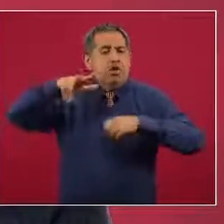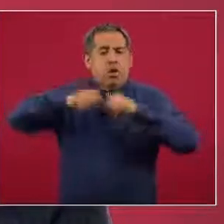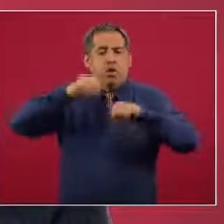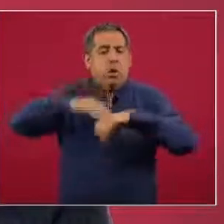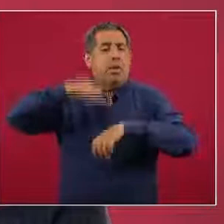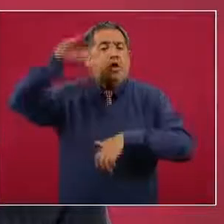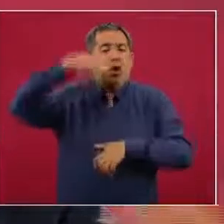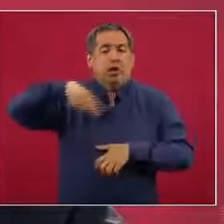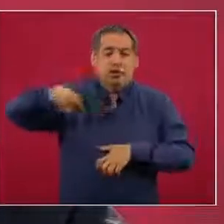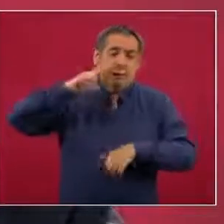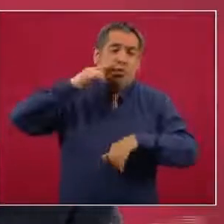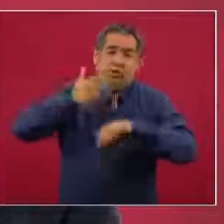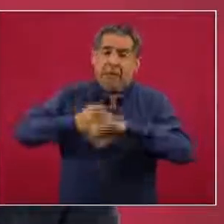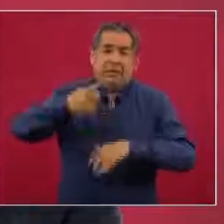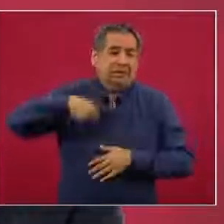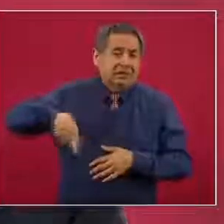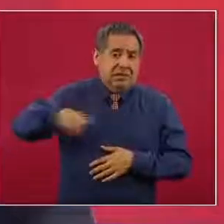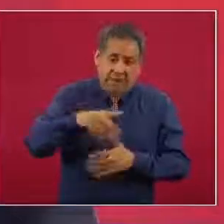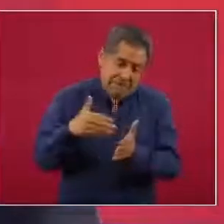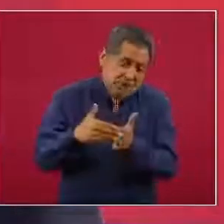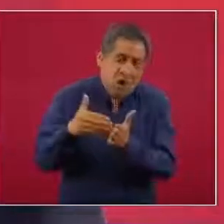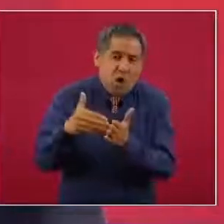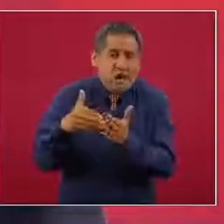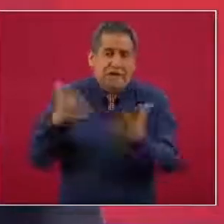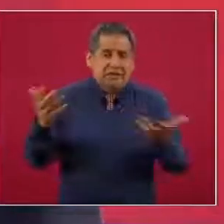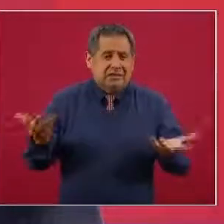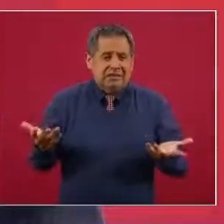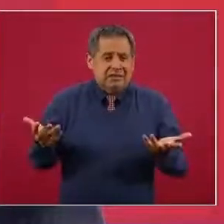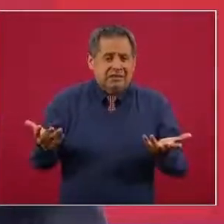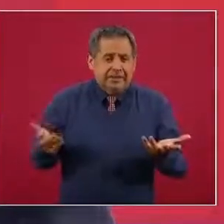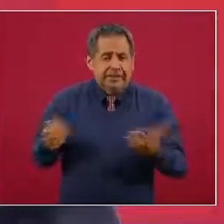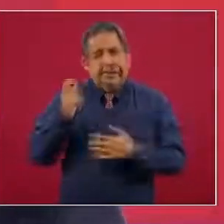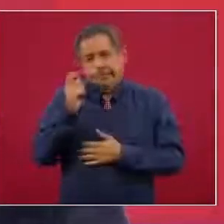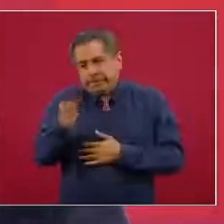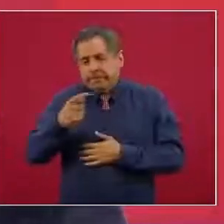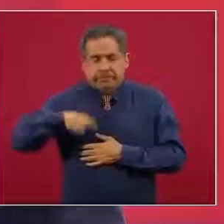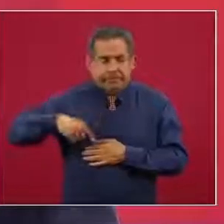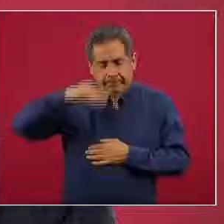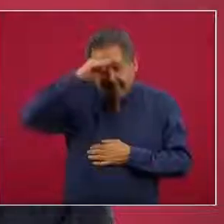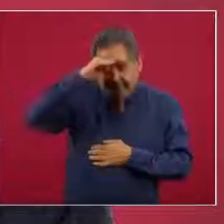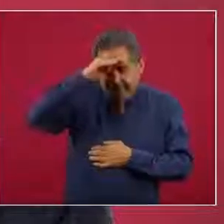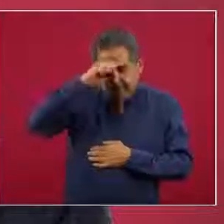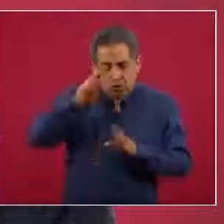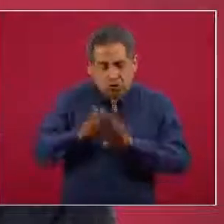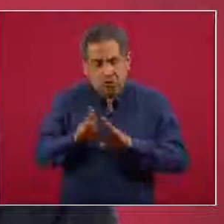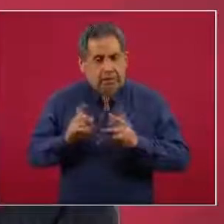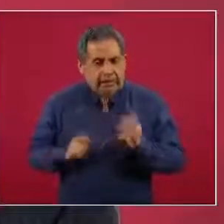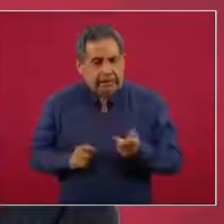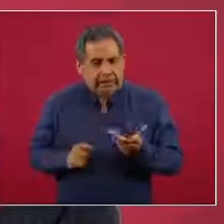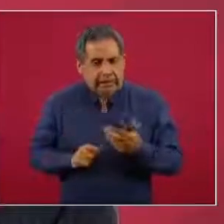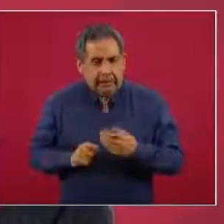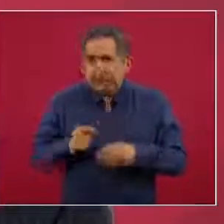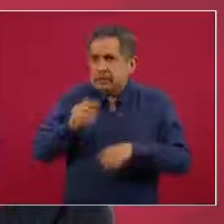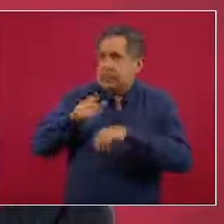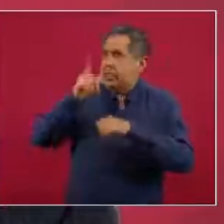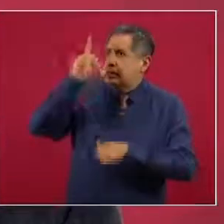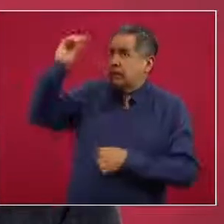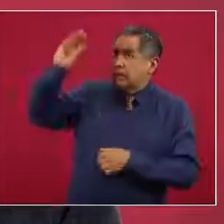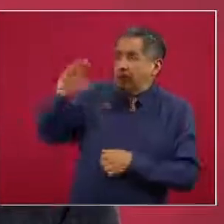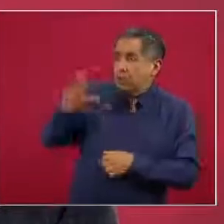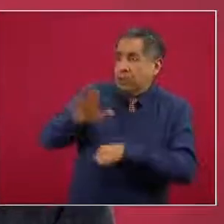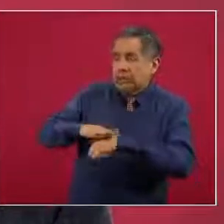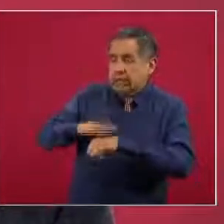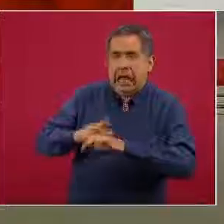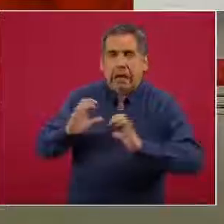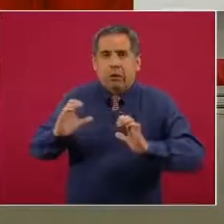años. Pero somos millones. Entonces, en la medida en que mantengamos atención a los semáforos, a las